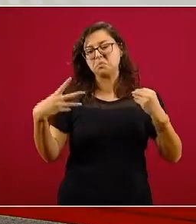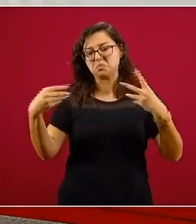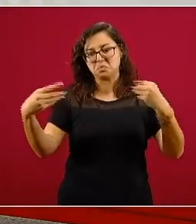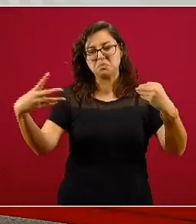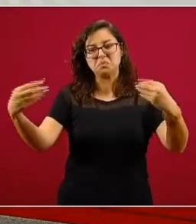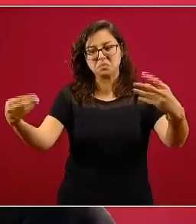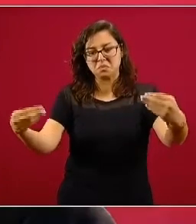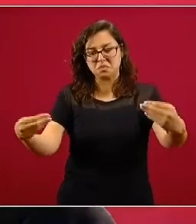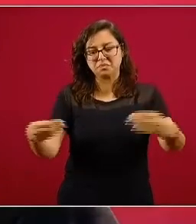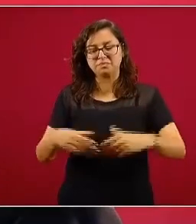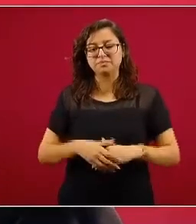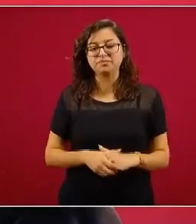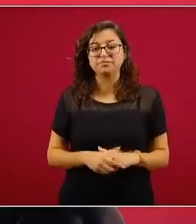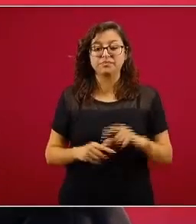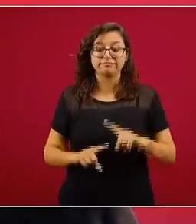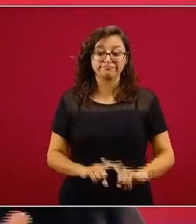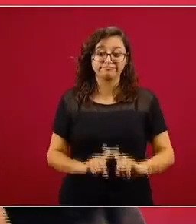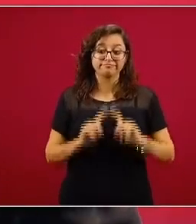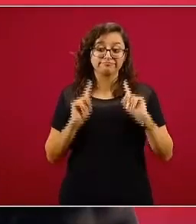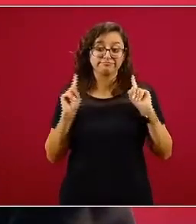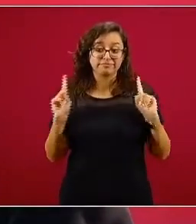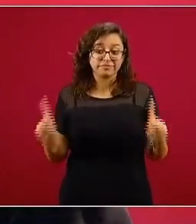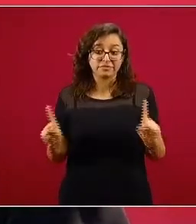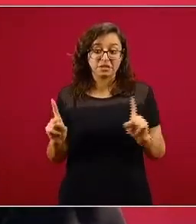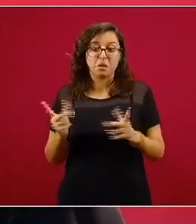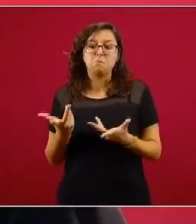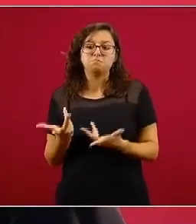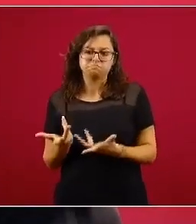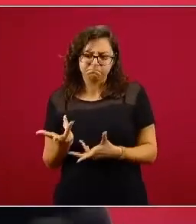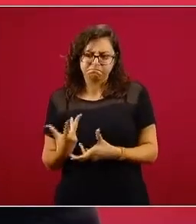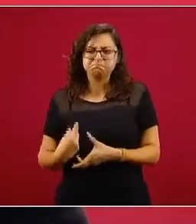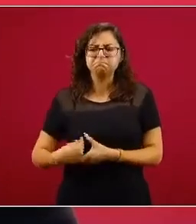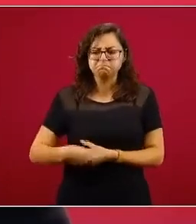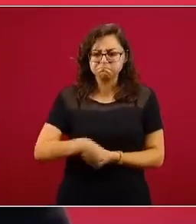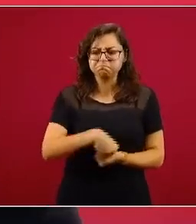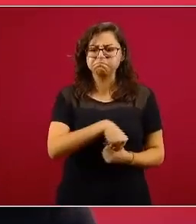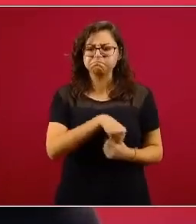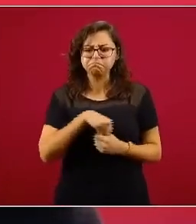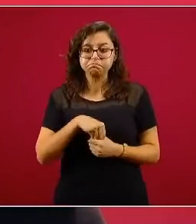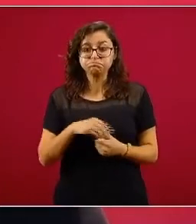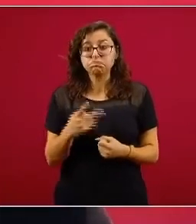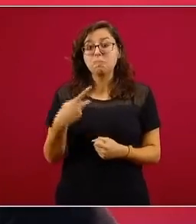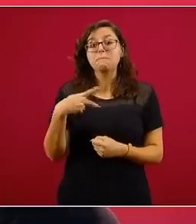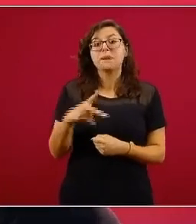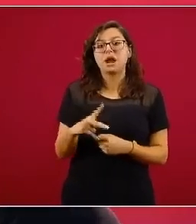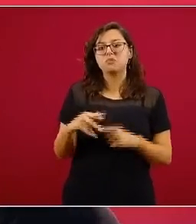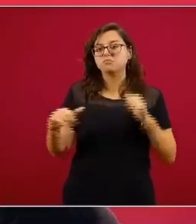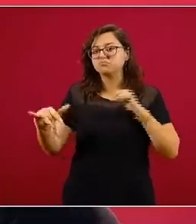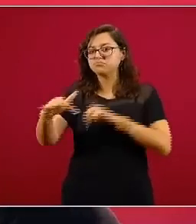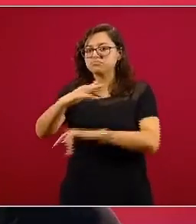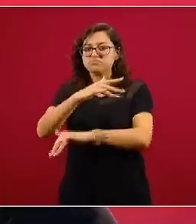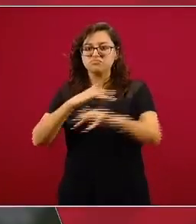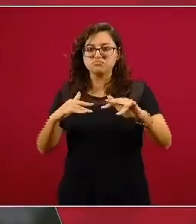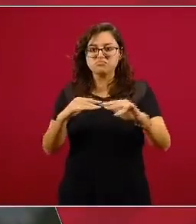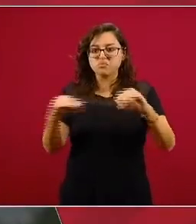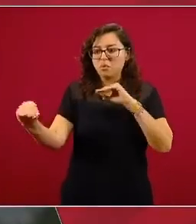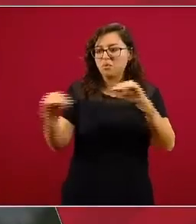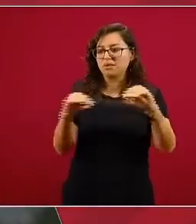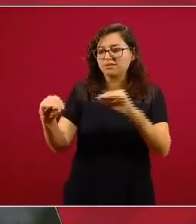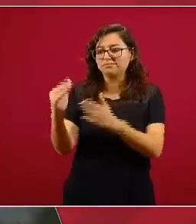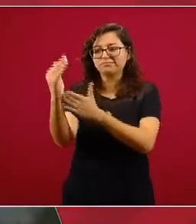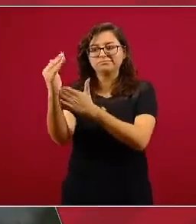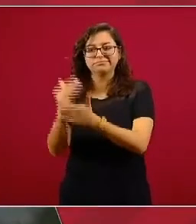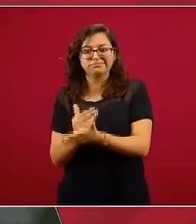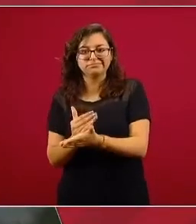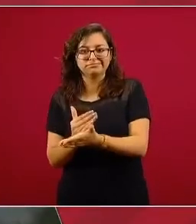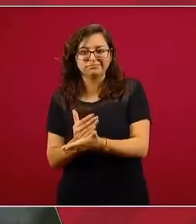transmisión, en comparación a un país en el que puede haber menor movilidad. Y esto obviamente, como